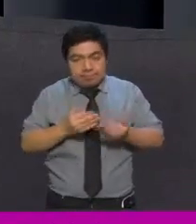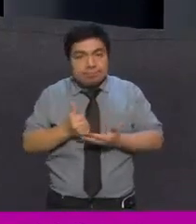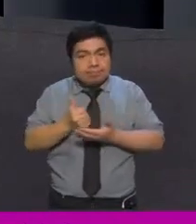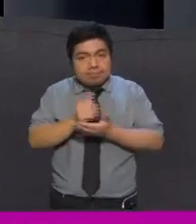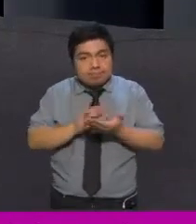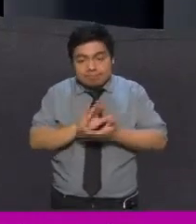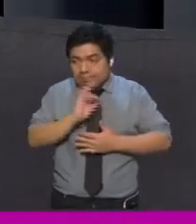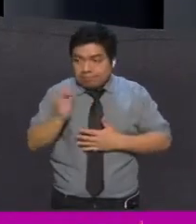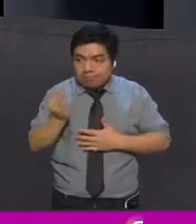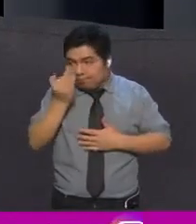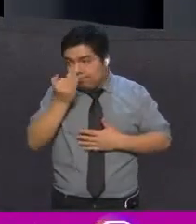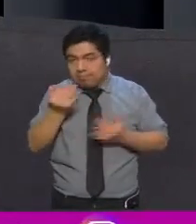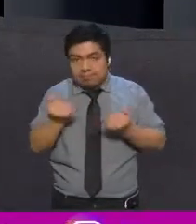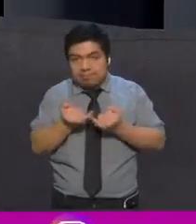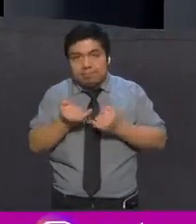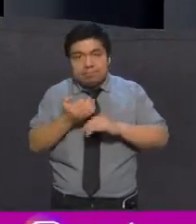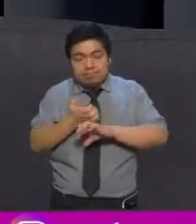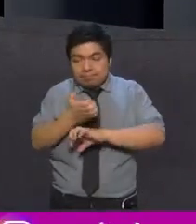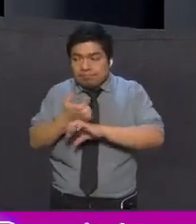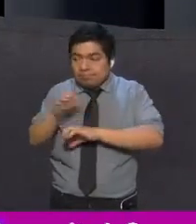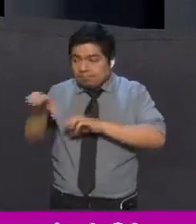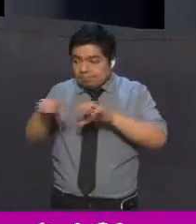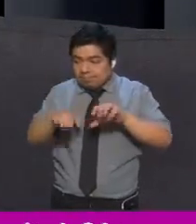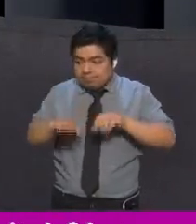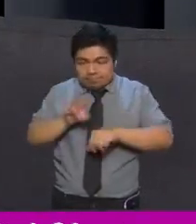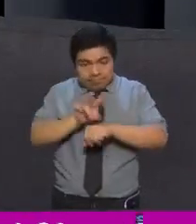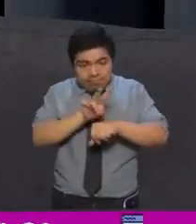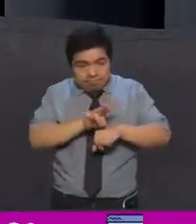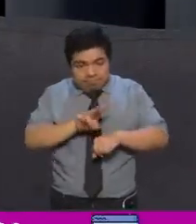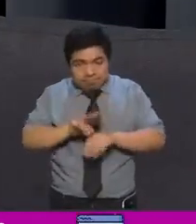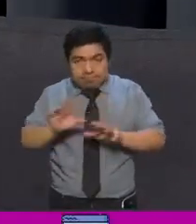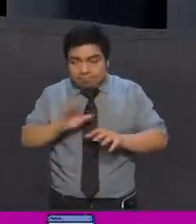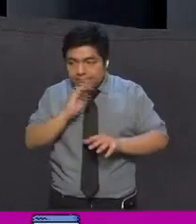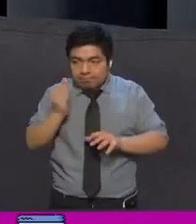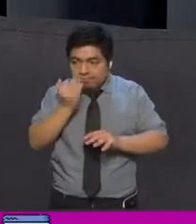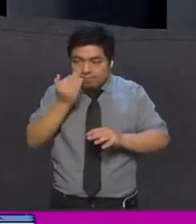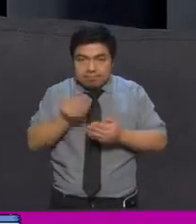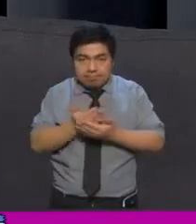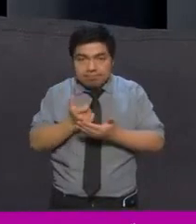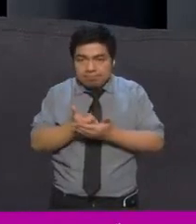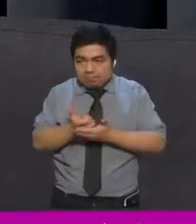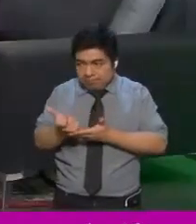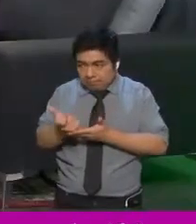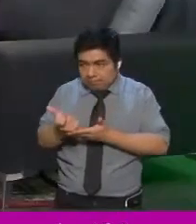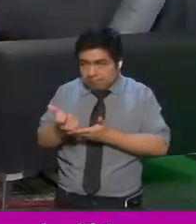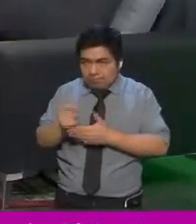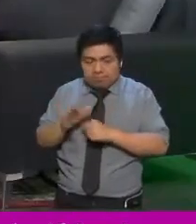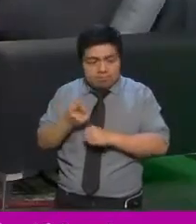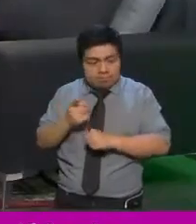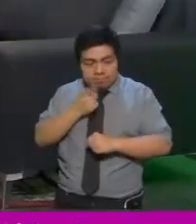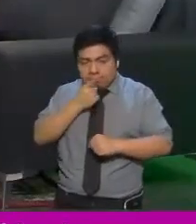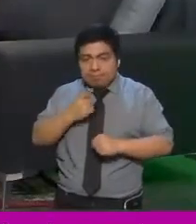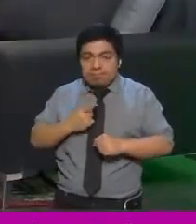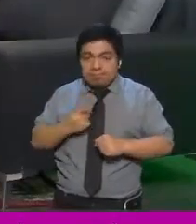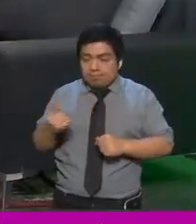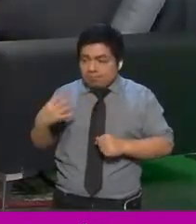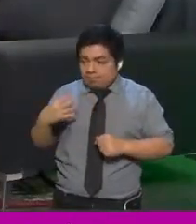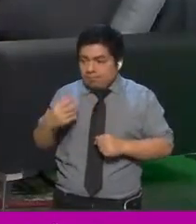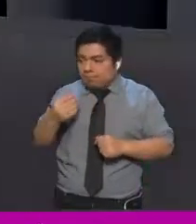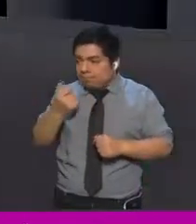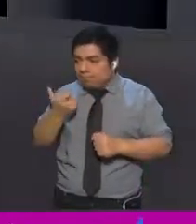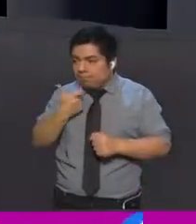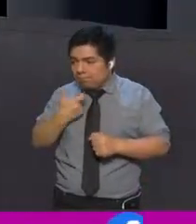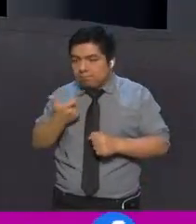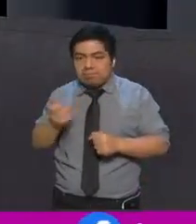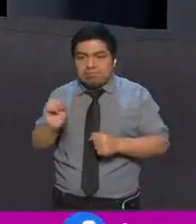federales como locales y los supervisores electorales Oy a los locales ya les pagaron porque nos escribieron diciendo que no los